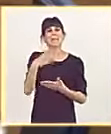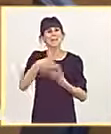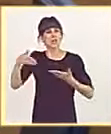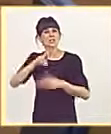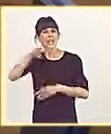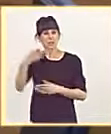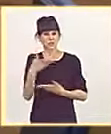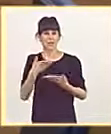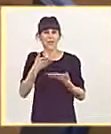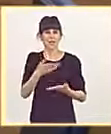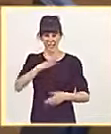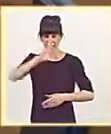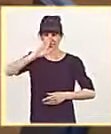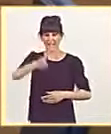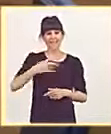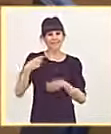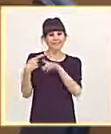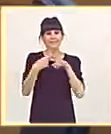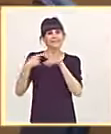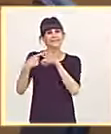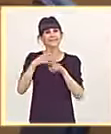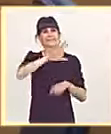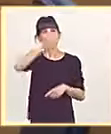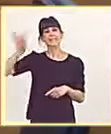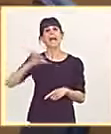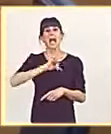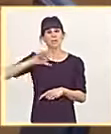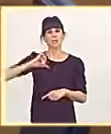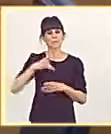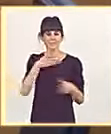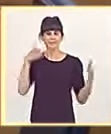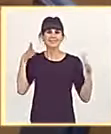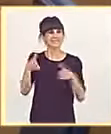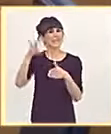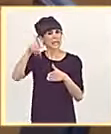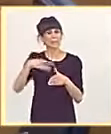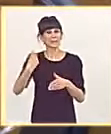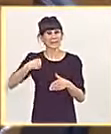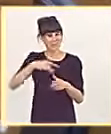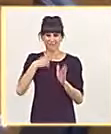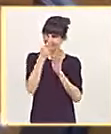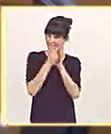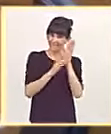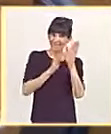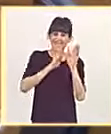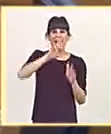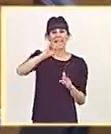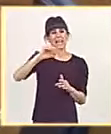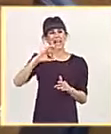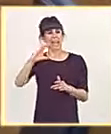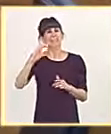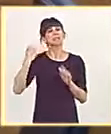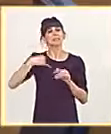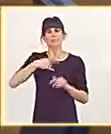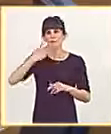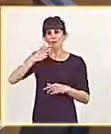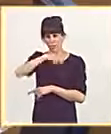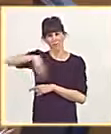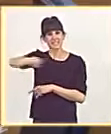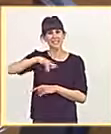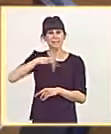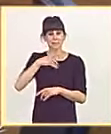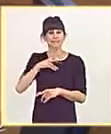ayudas directas repartidos entre las comunidades autónomas en atención también a estos mismos criterios del REACT-EU que son bien conocidos y que,